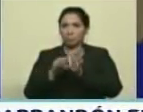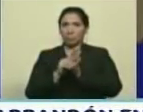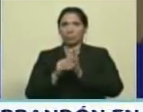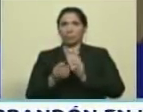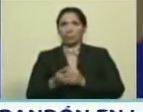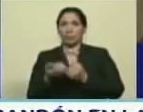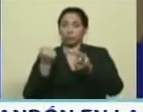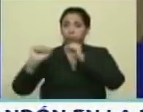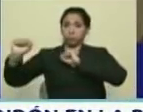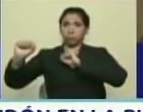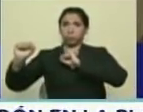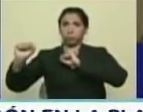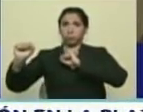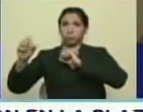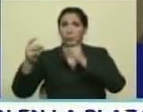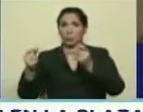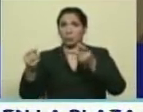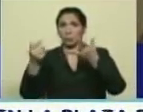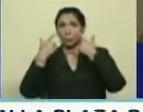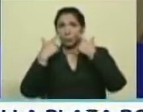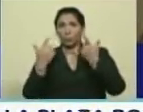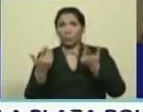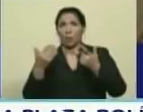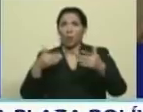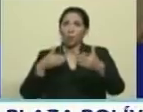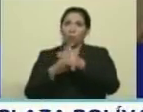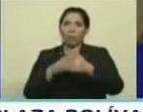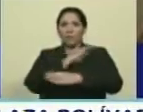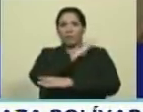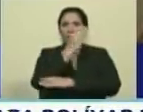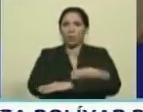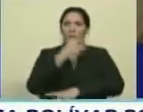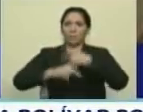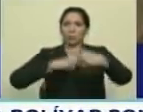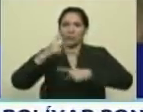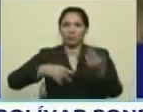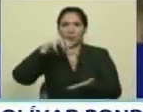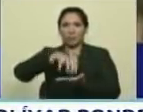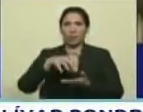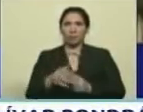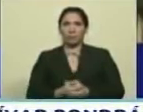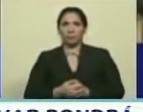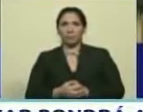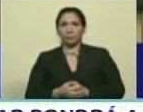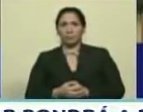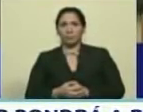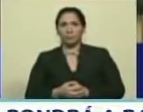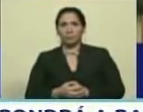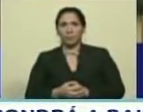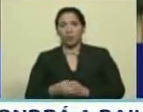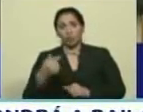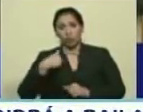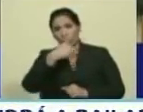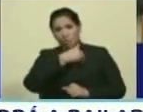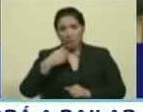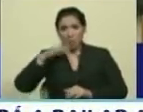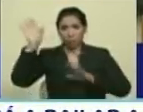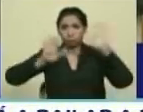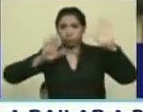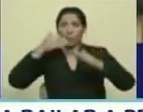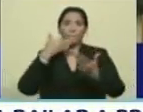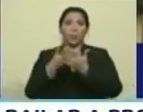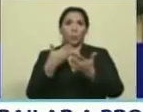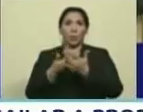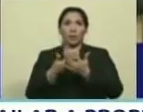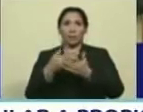ofensiva reaccionaria contra las fuerzas progresistas de la región. Someto a aprobación esta propuesta de